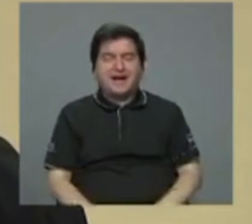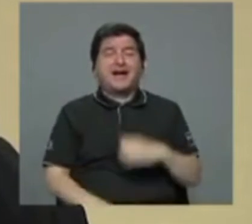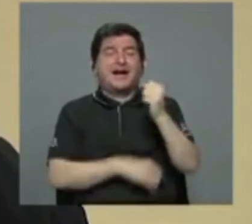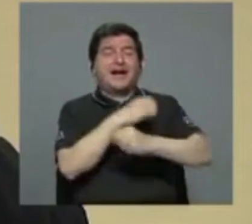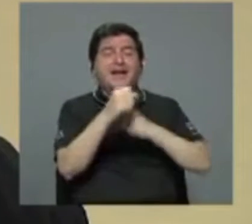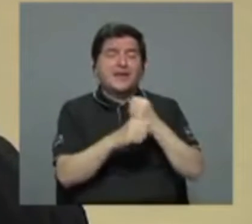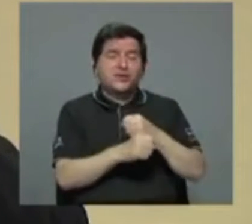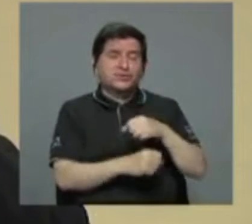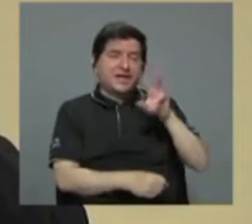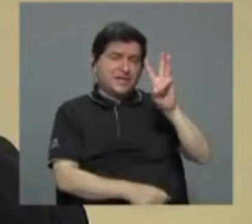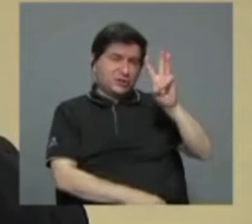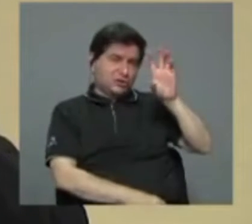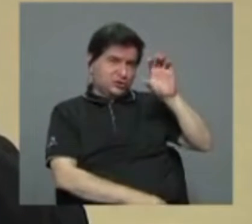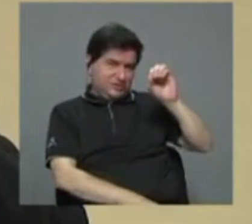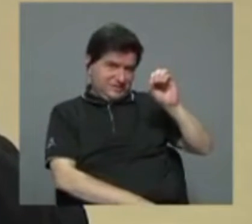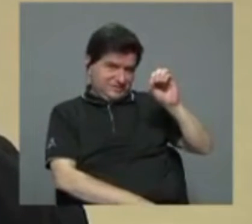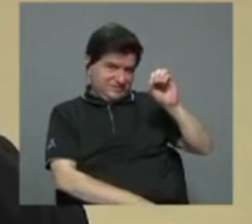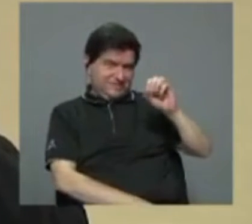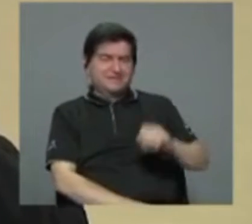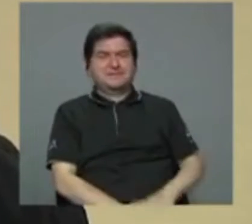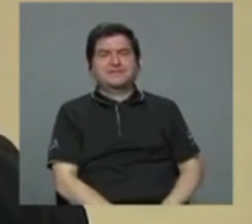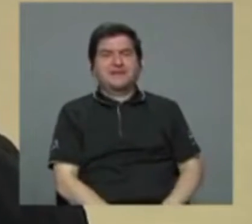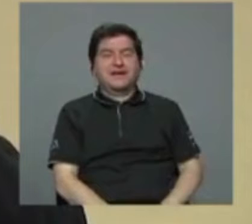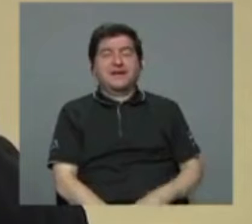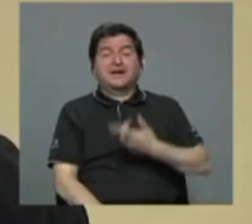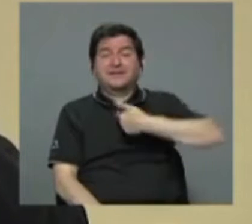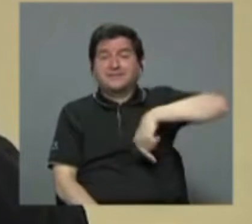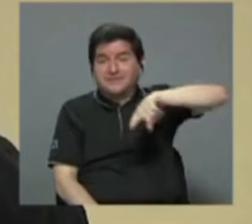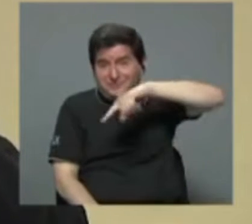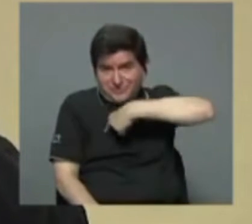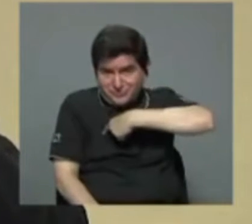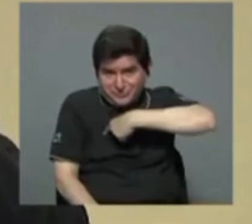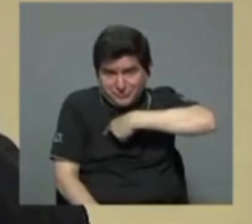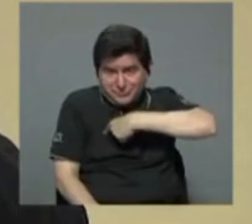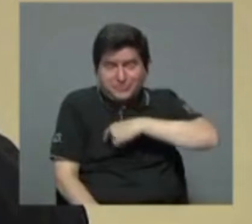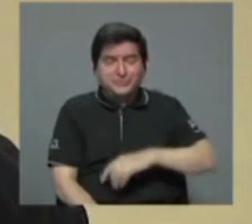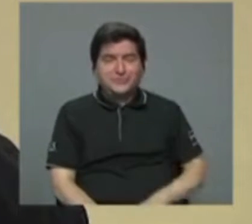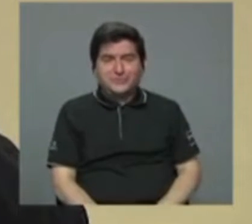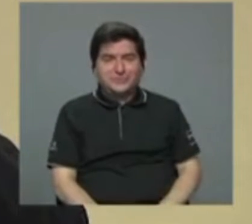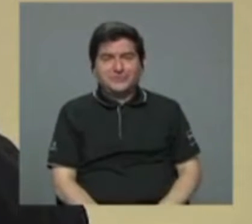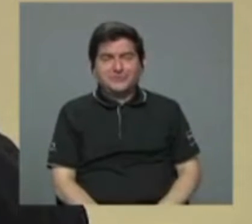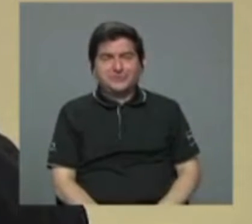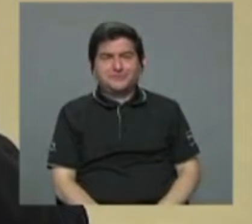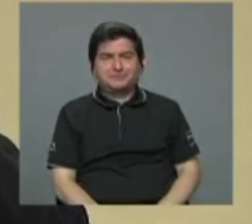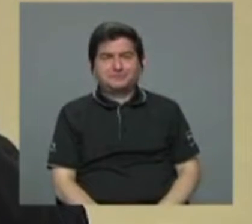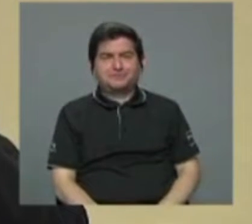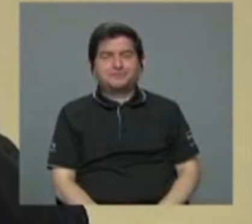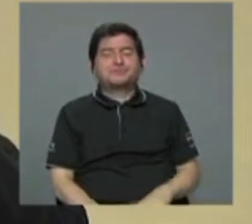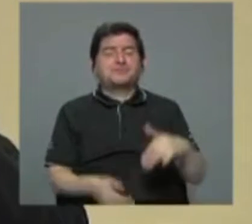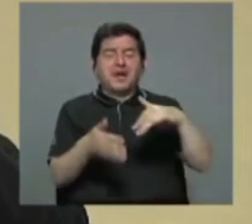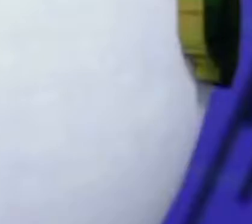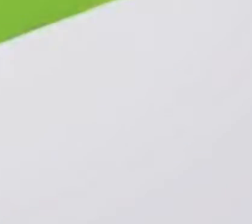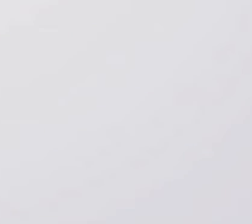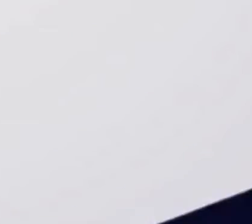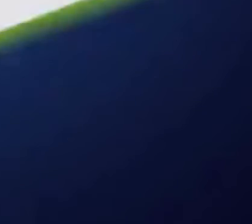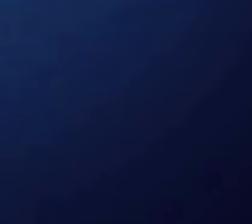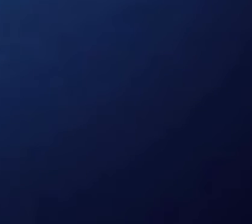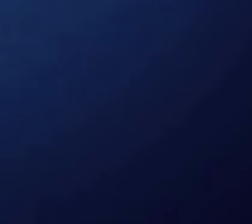en los años 60 hacíamos éramos